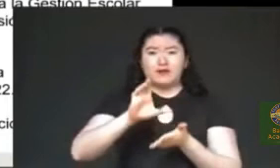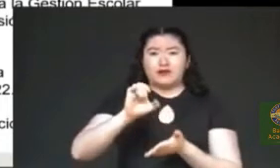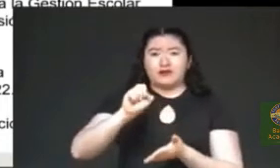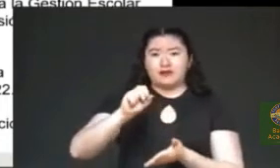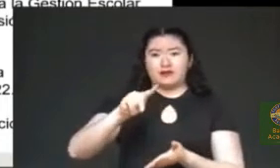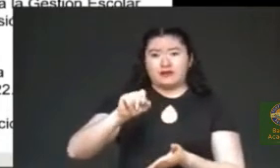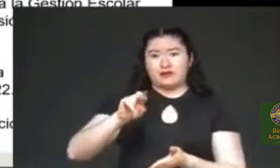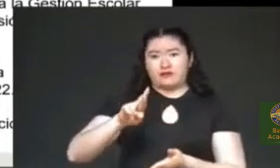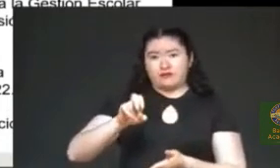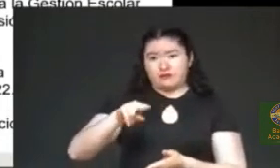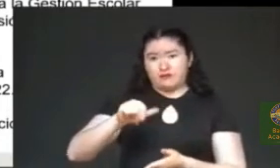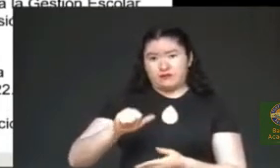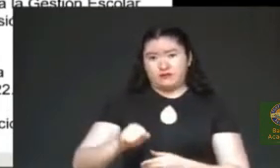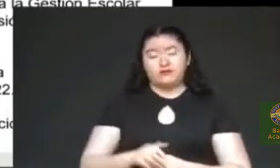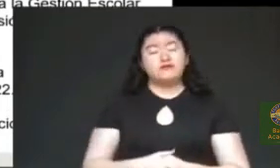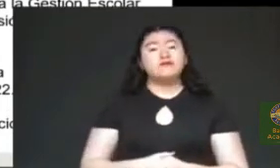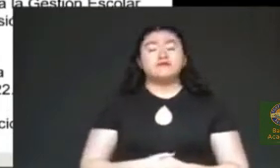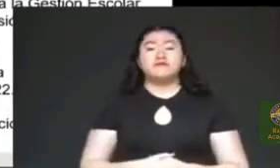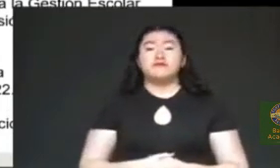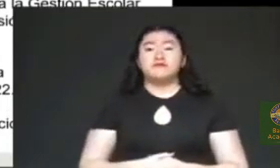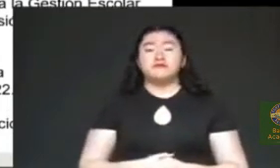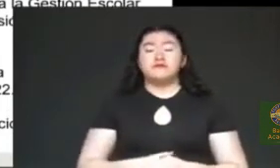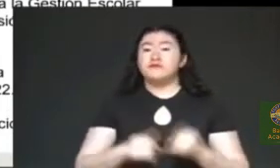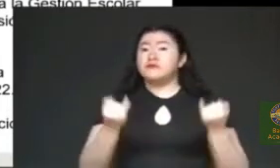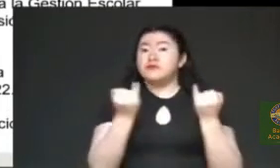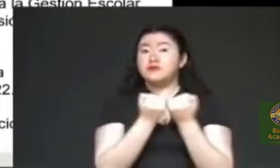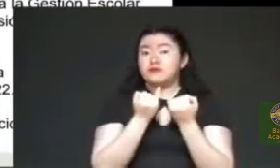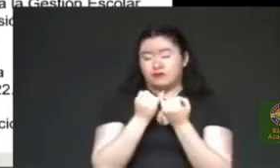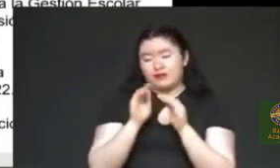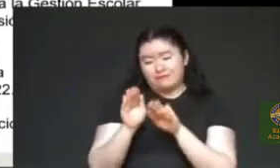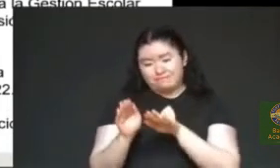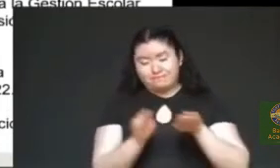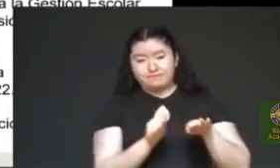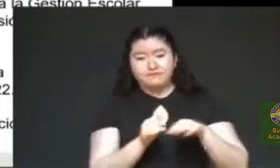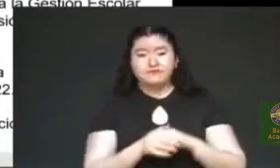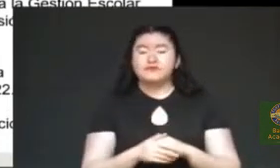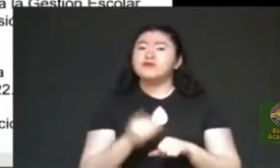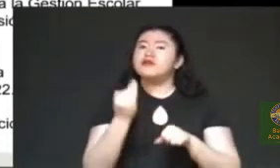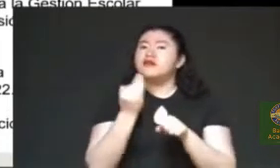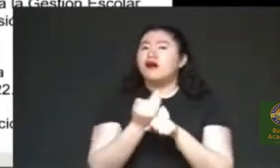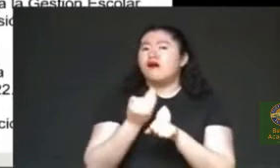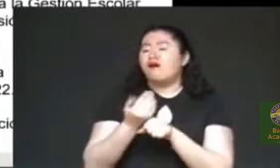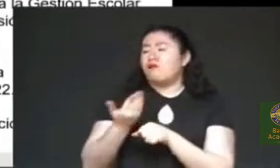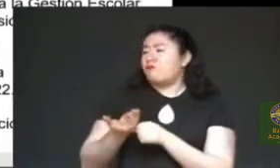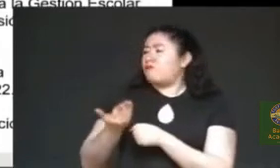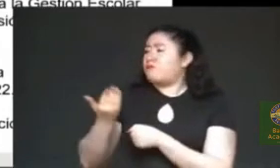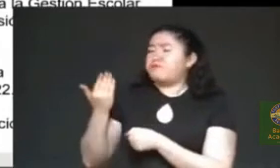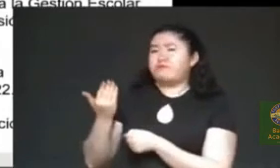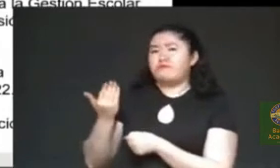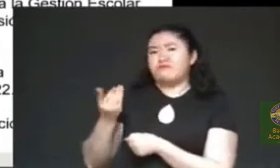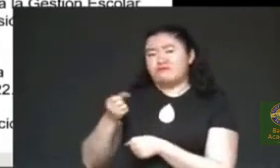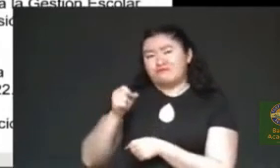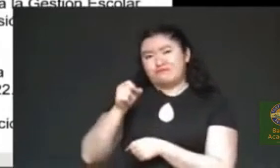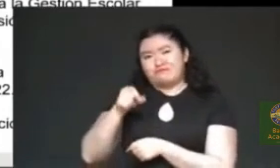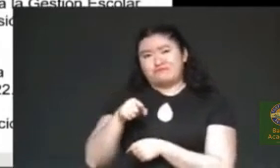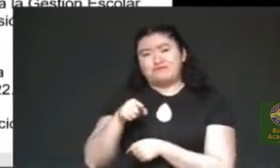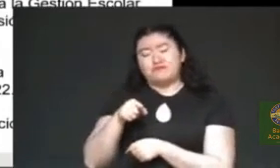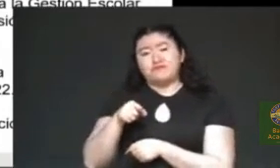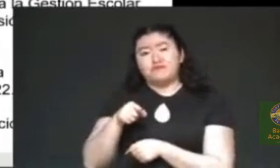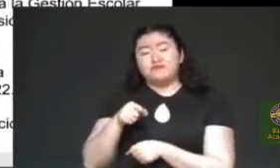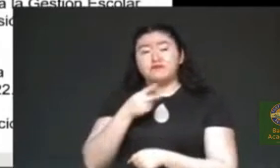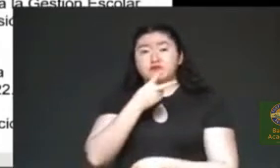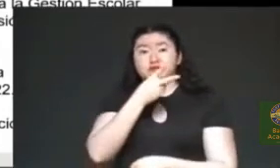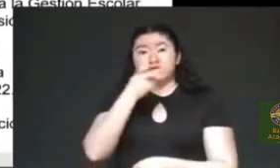otro lado, hay un trabajo muy importante de seguimiento a lo que se ha venido desarrollando por la aseguradora, que son